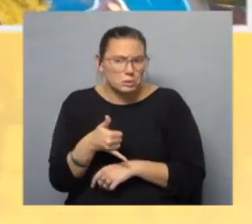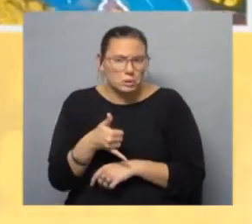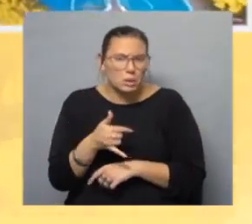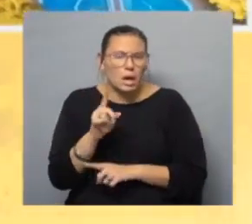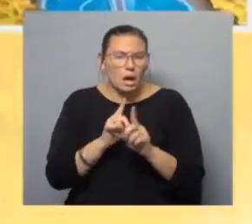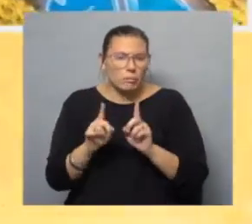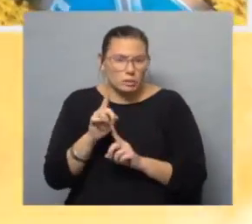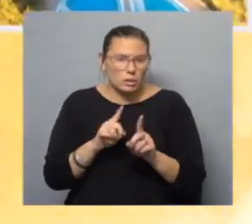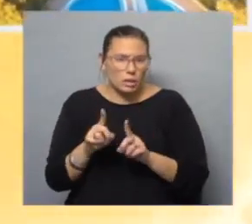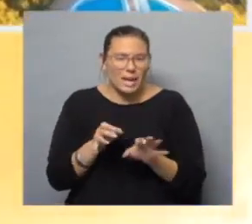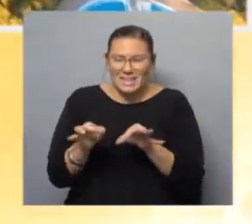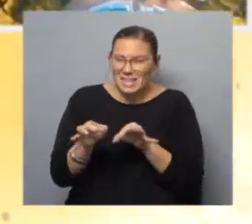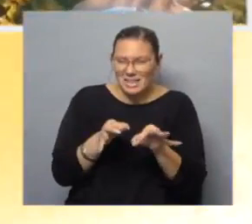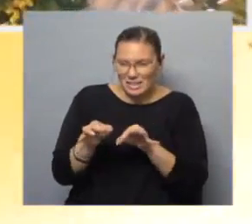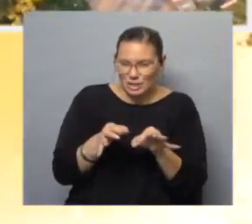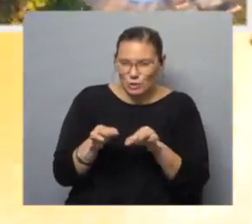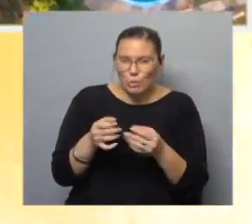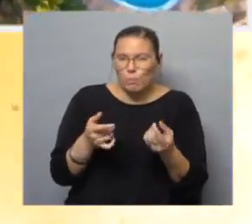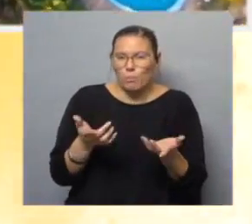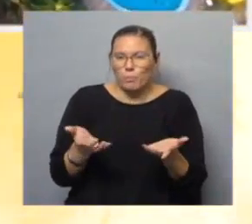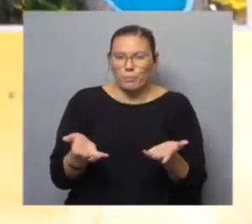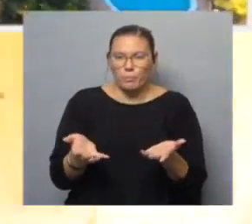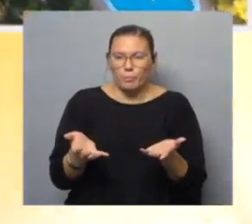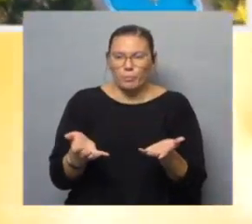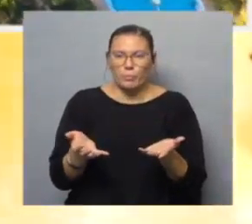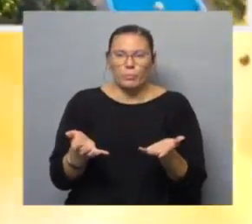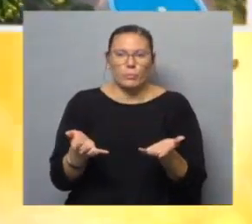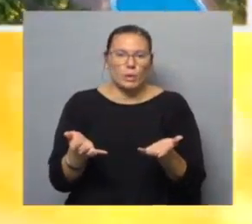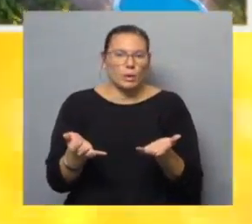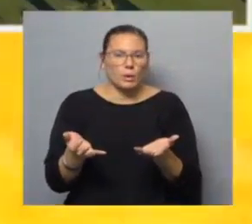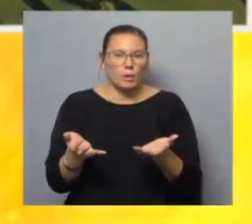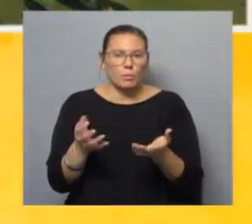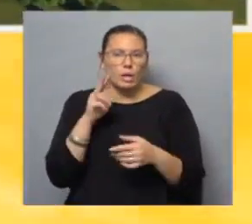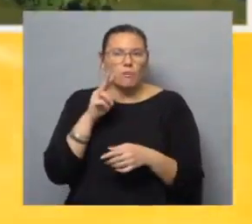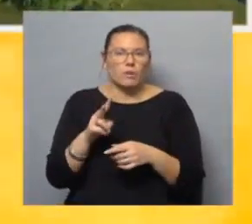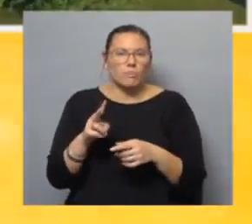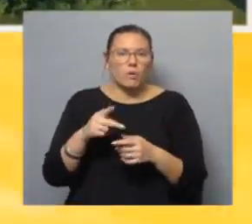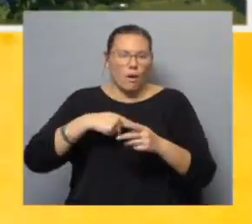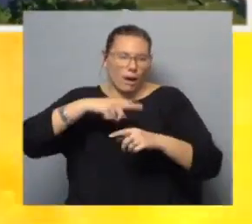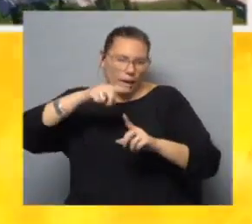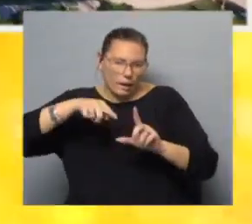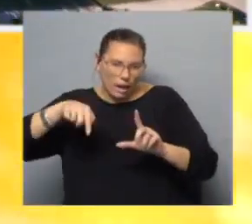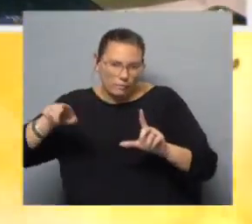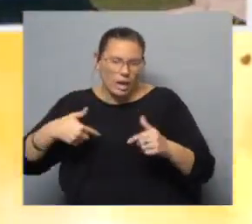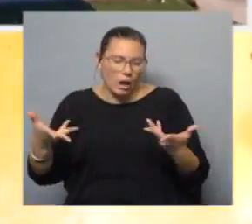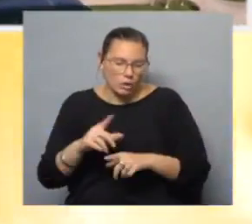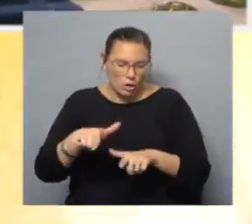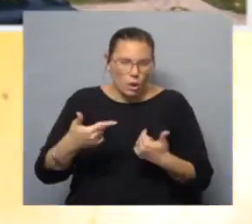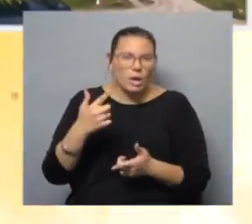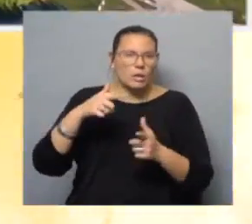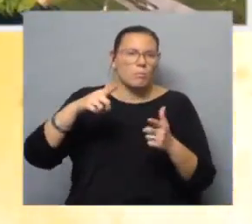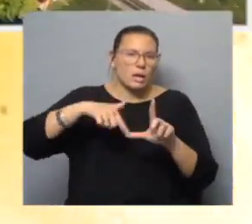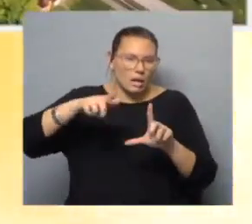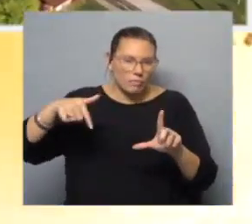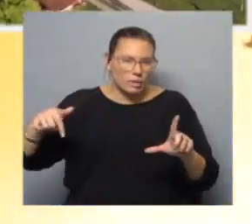casos, bueno, estratégico, porque evidentemente si vemos gráficas, hoy no las tenemos, pero digo, si vemos gráficas, el